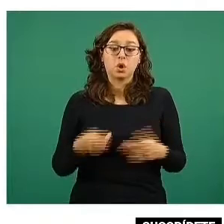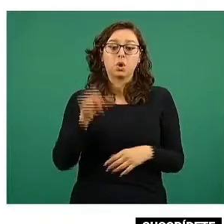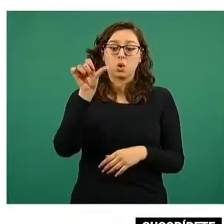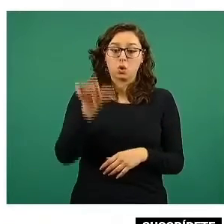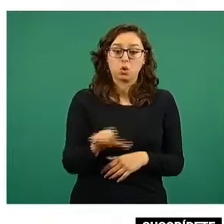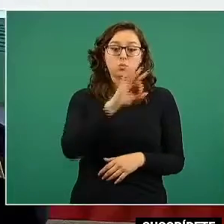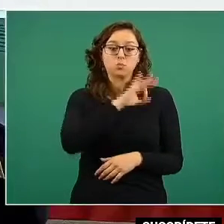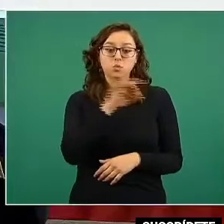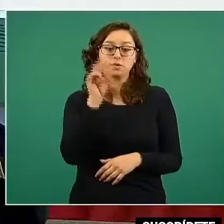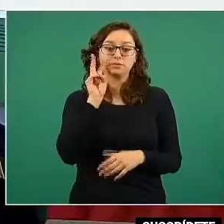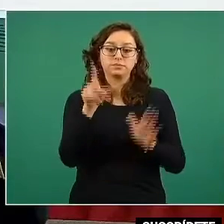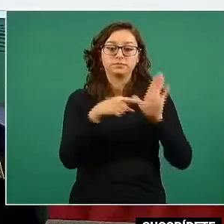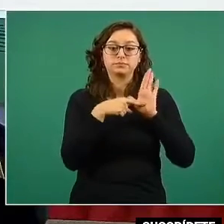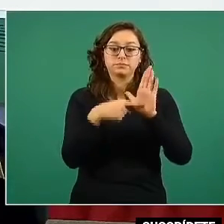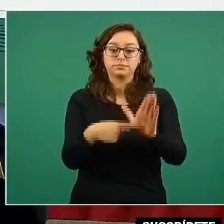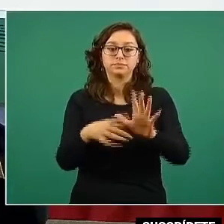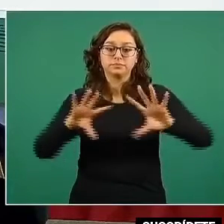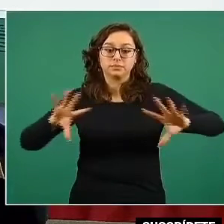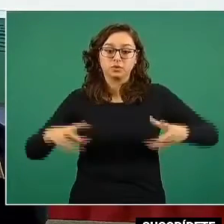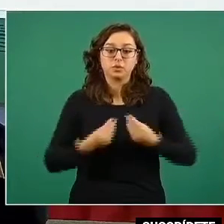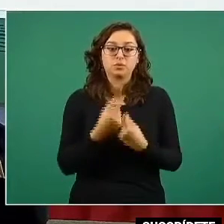la estadística a